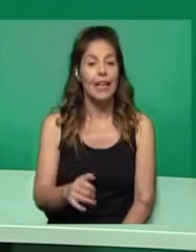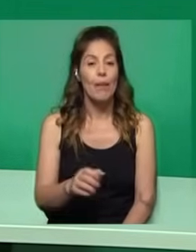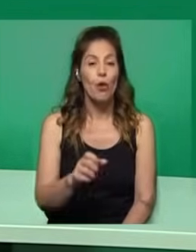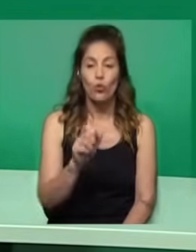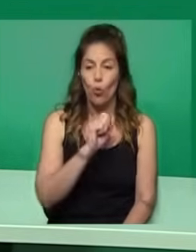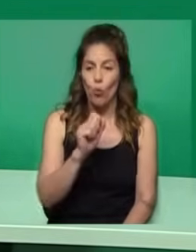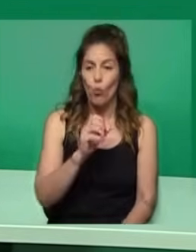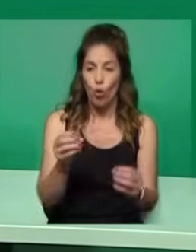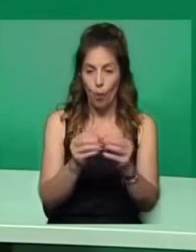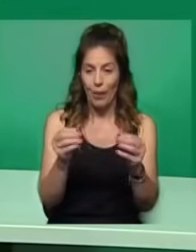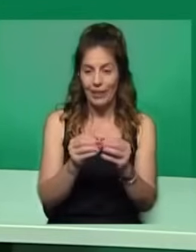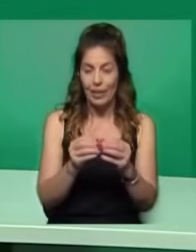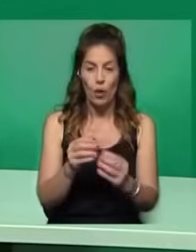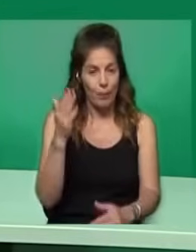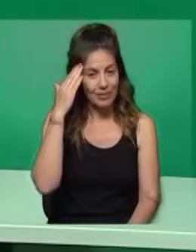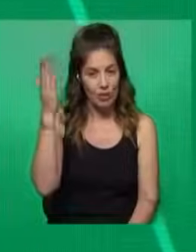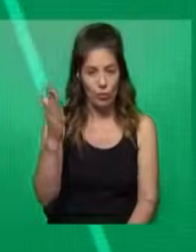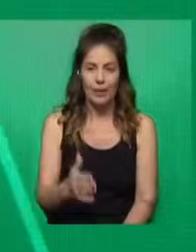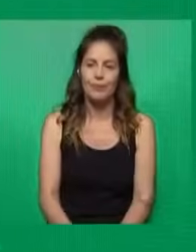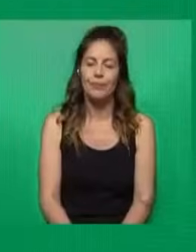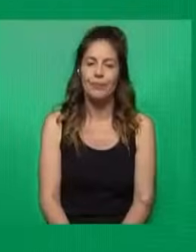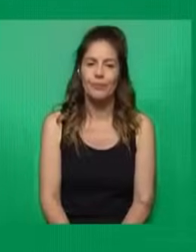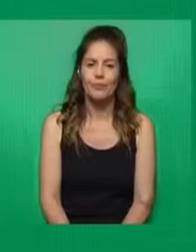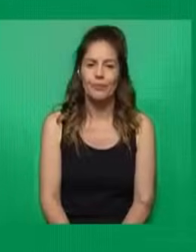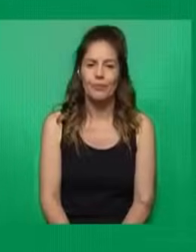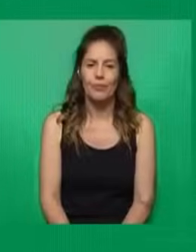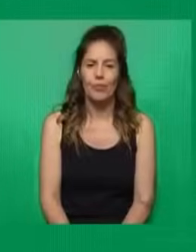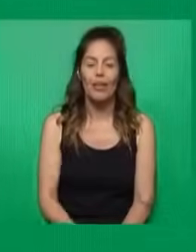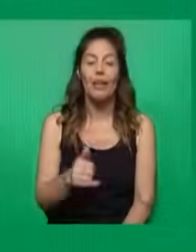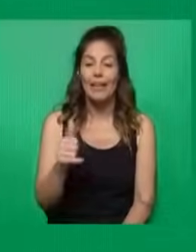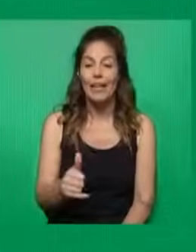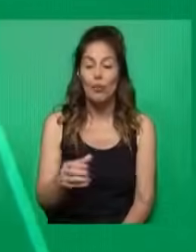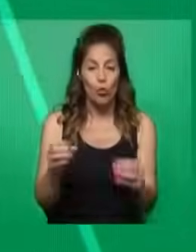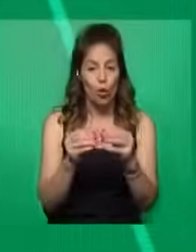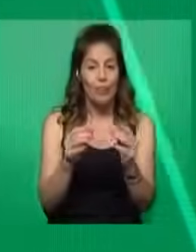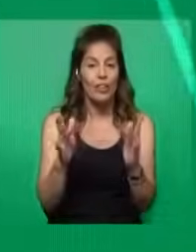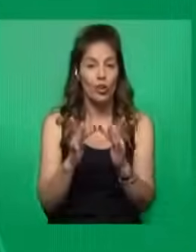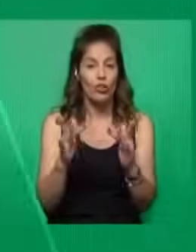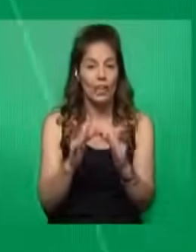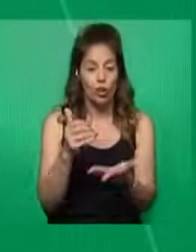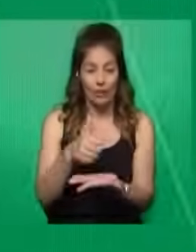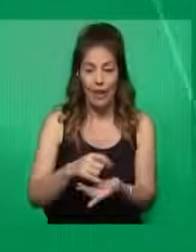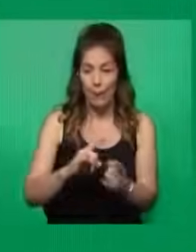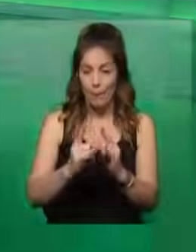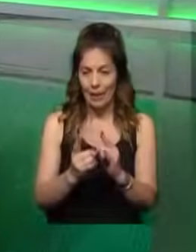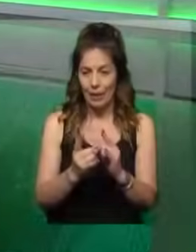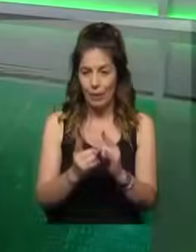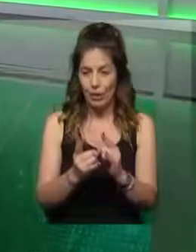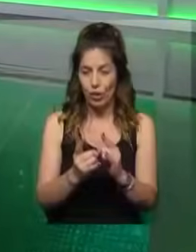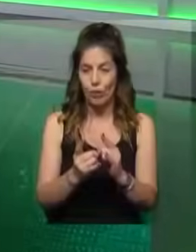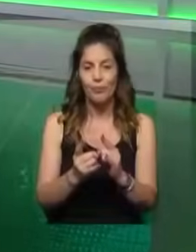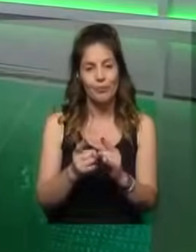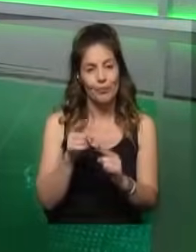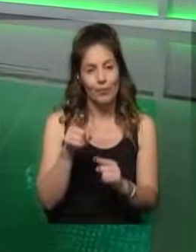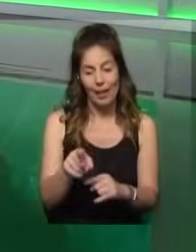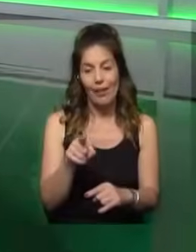arranque va a eso justamente Natalia sí Martín tenemos un móvil está en el parlamento Martín Duarte nuestro compañero